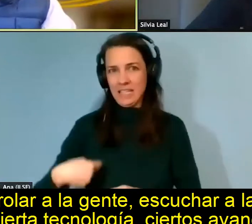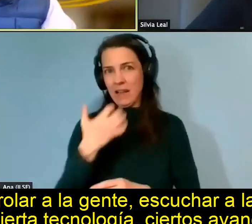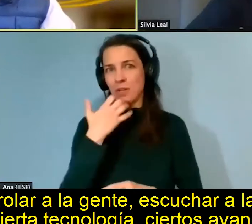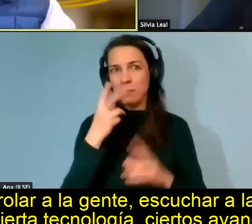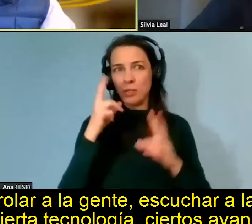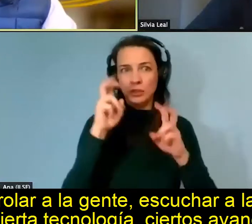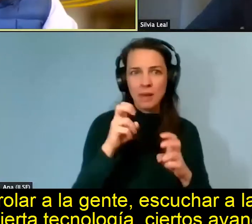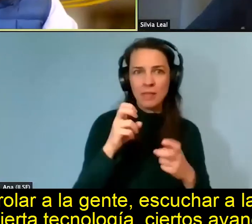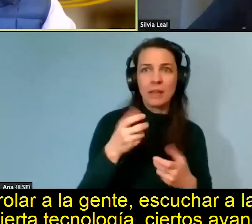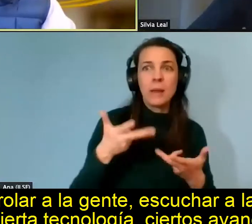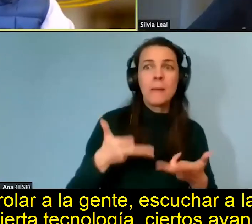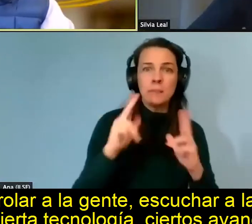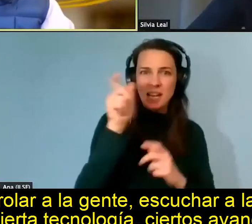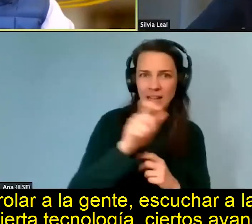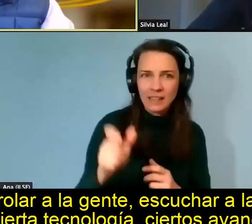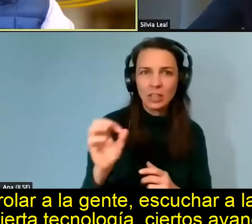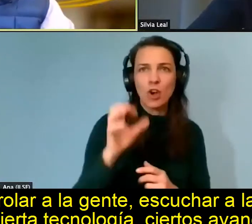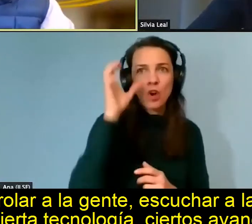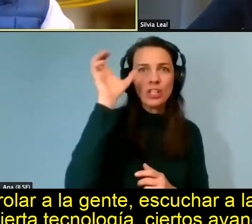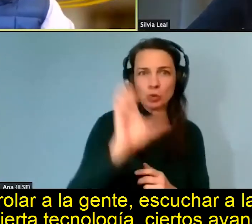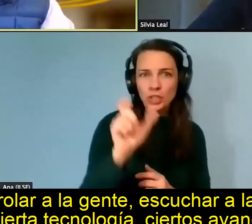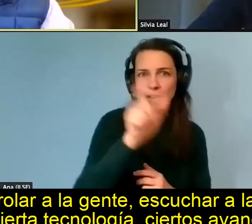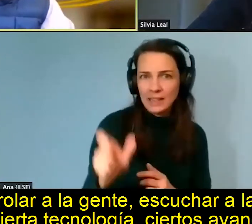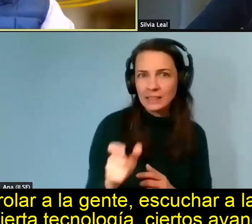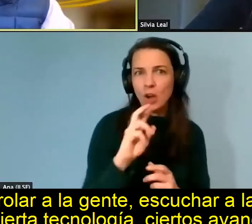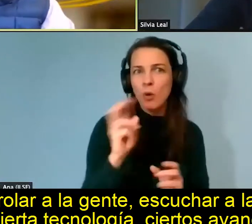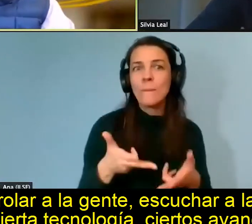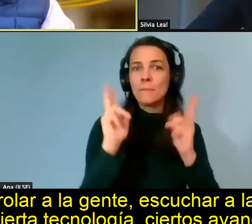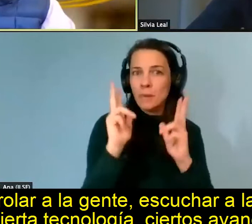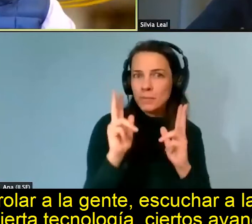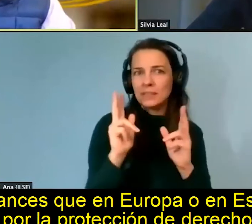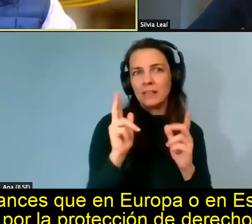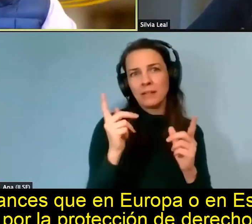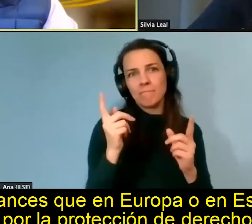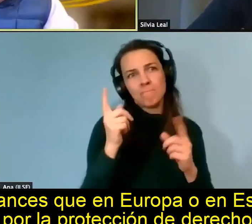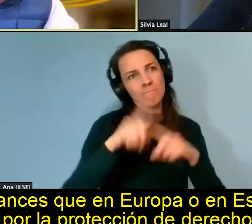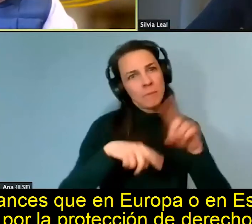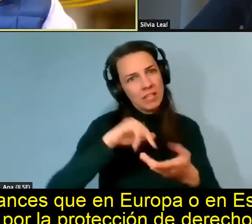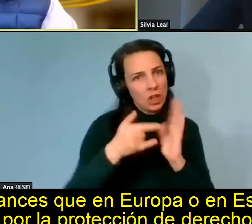la gente, permitir cierta tecnología, ciertos avances,